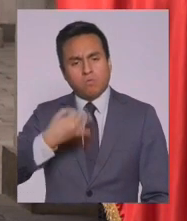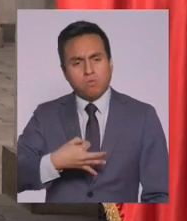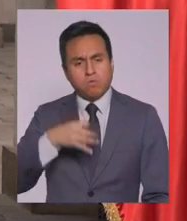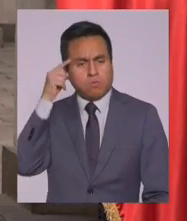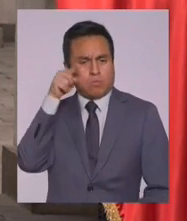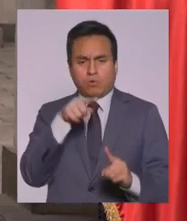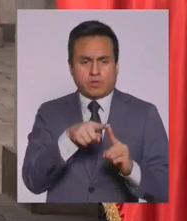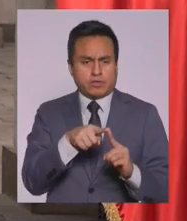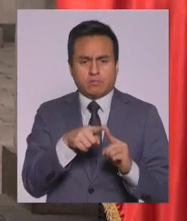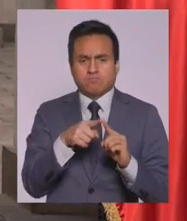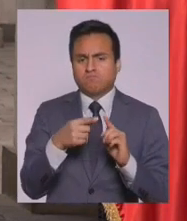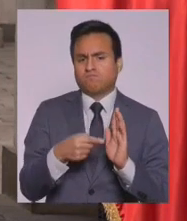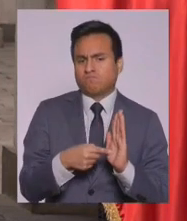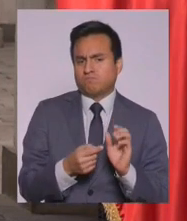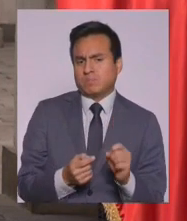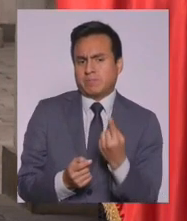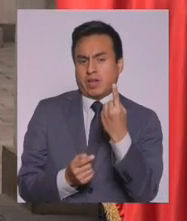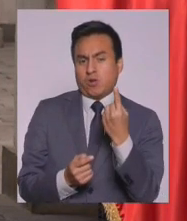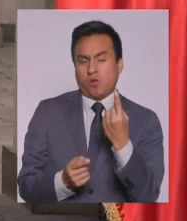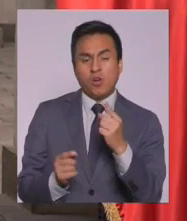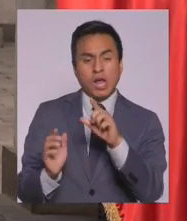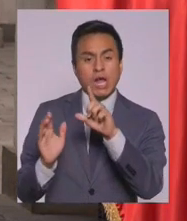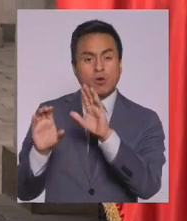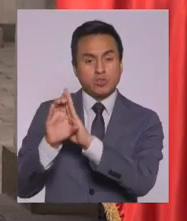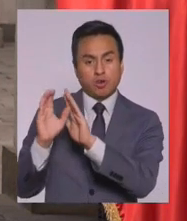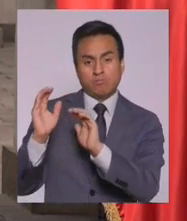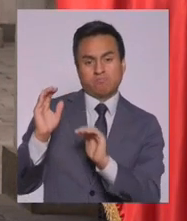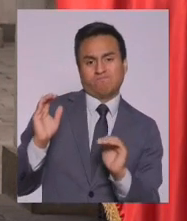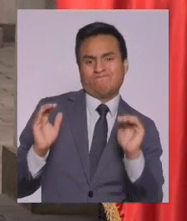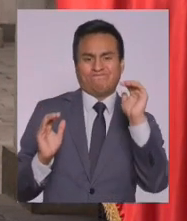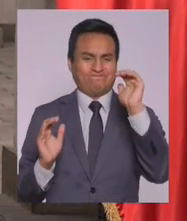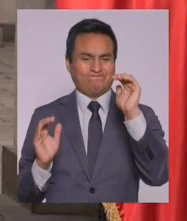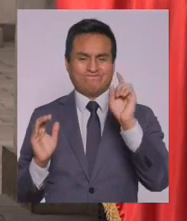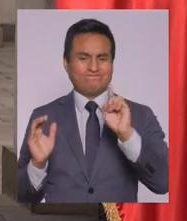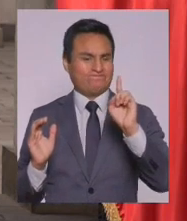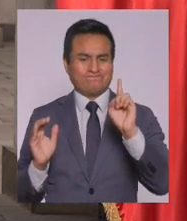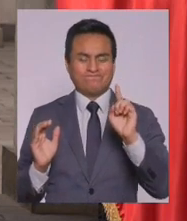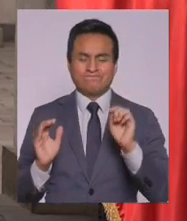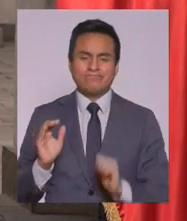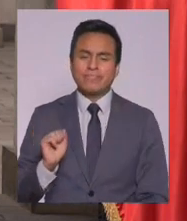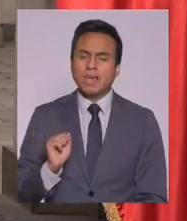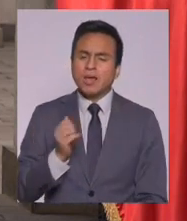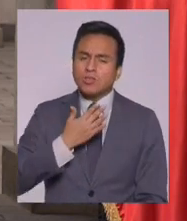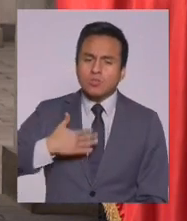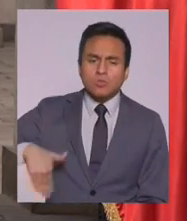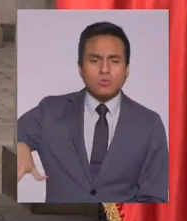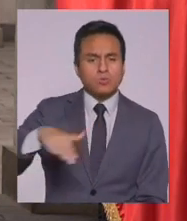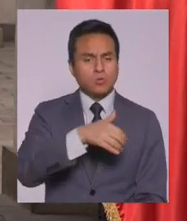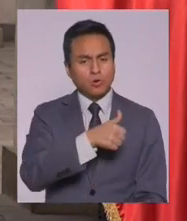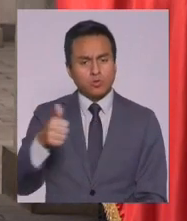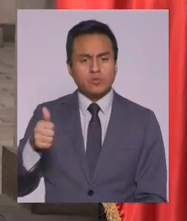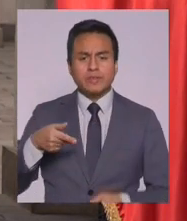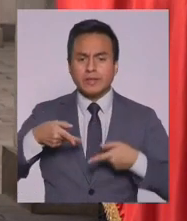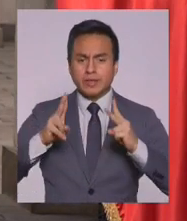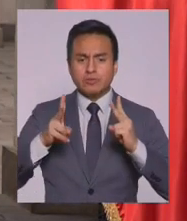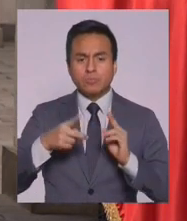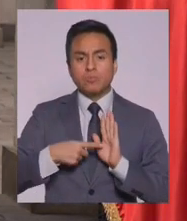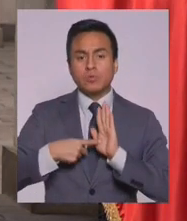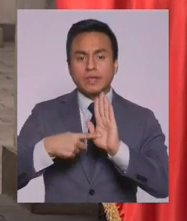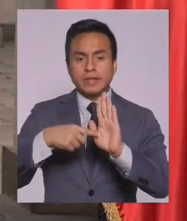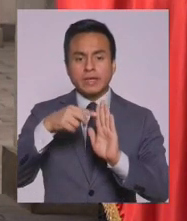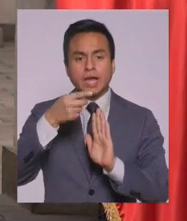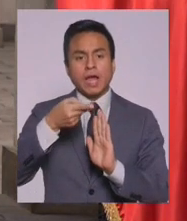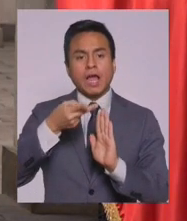sus propósitos, estar por encima de la Constitución. Todos tenemos derecho a proponer